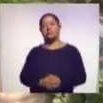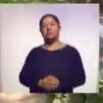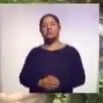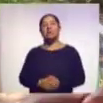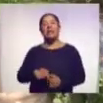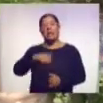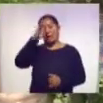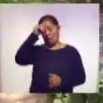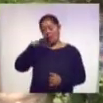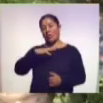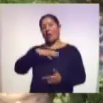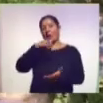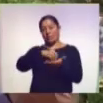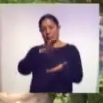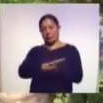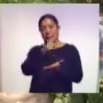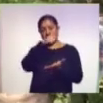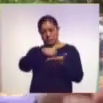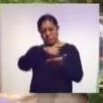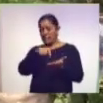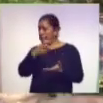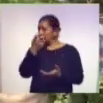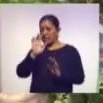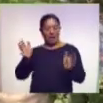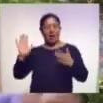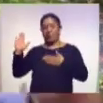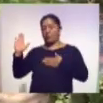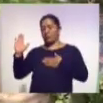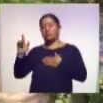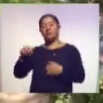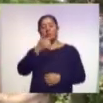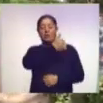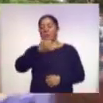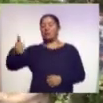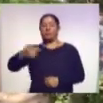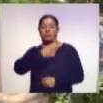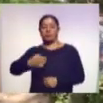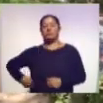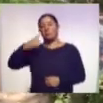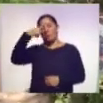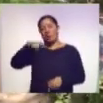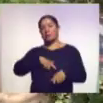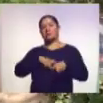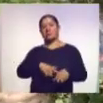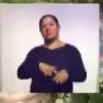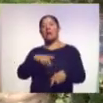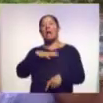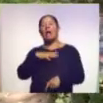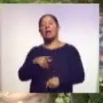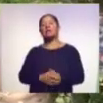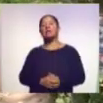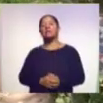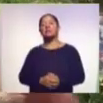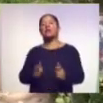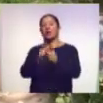por escrito, entonces ya es un tema que es un compromiso tanto municipios, Estado, para darle un seguimiento. Incluso estuvo persona de la Secretaría de la Defensa Nacional de la